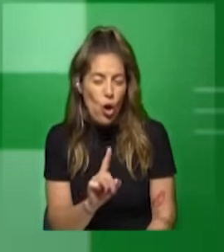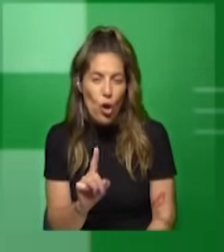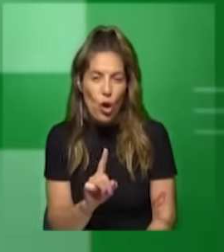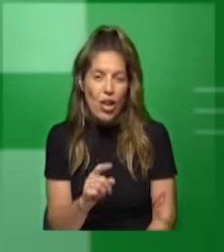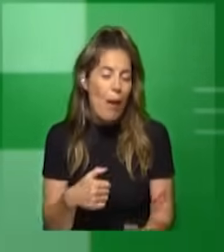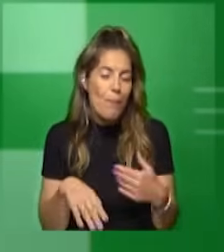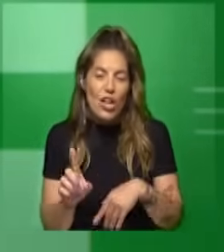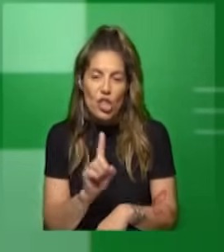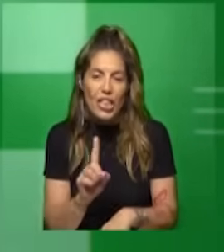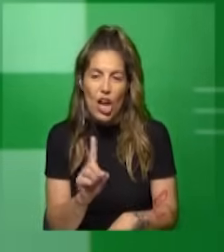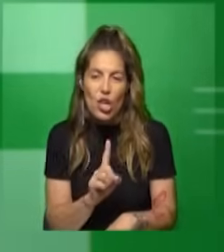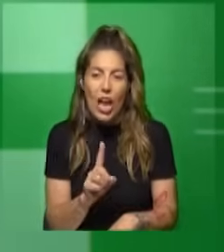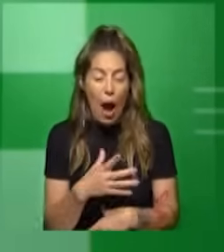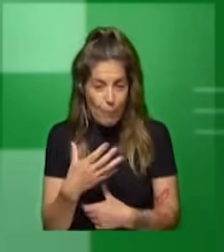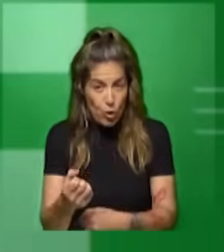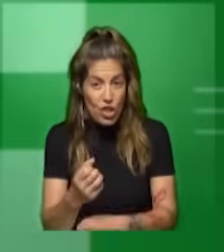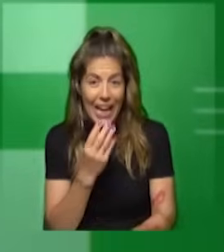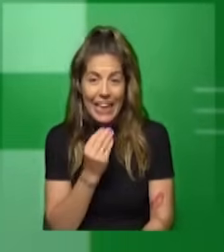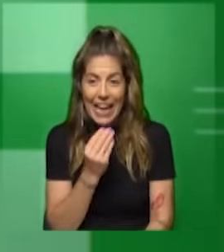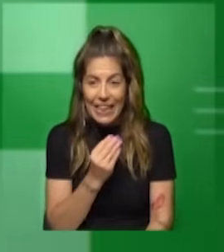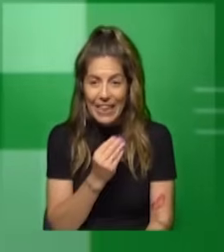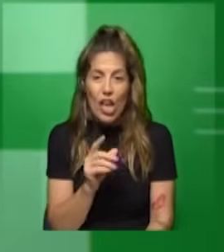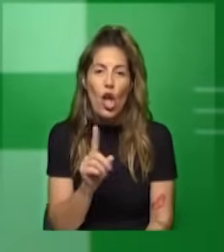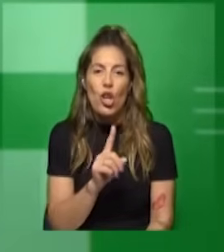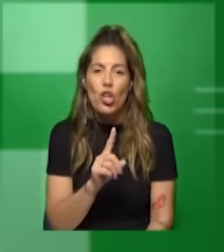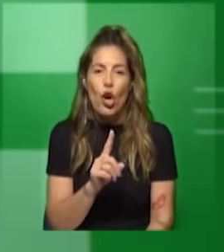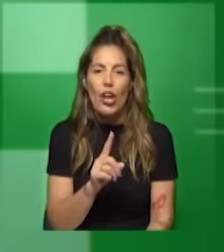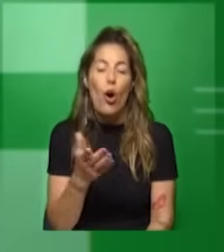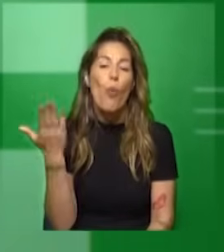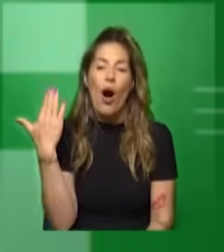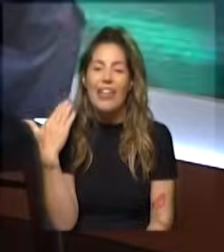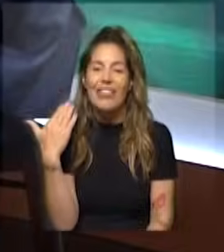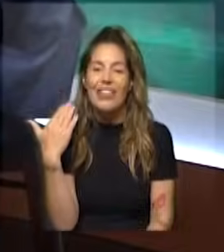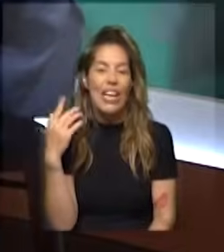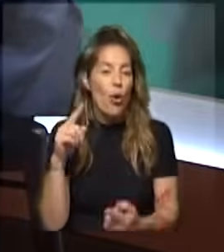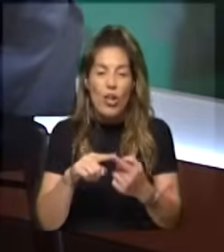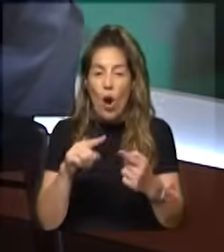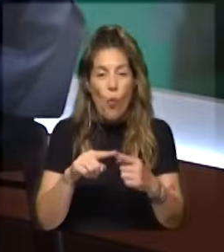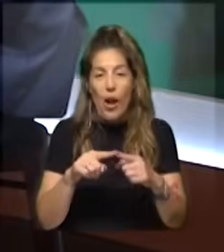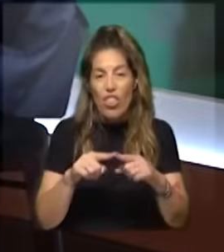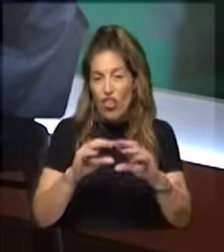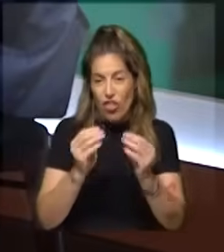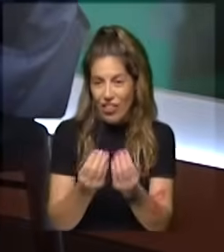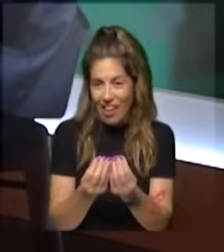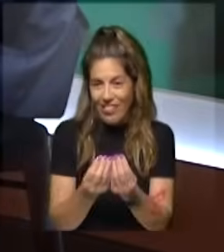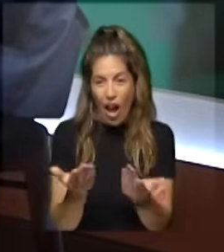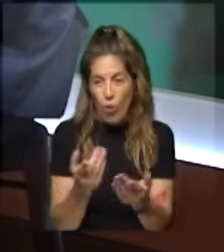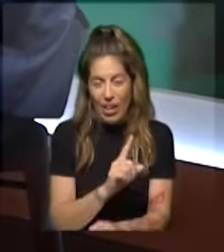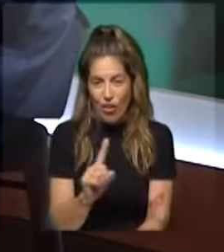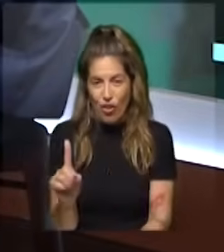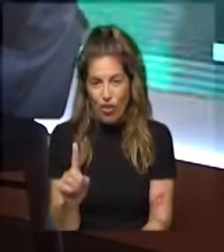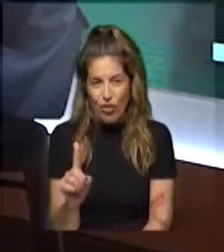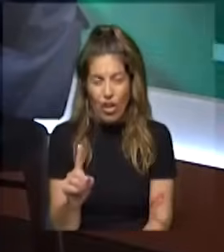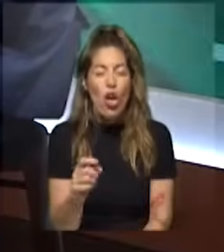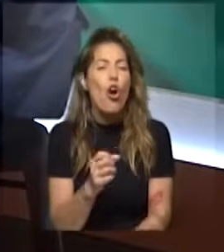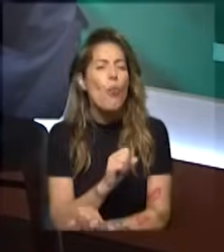la mayoría capaz todavía apoya a Israel, no es como supo ser que era un consenso universal. Guillermo, ¿cómo puede